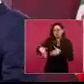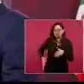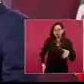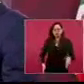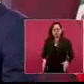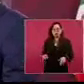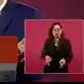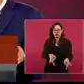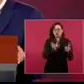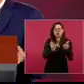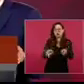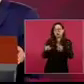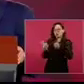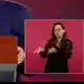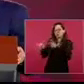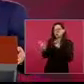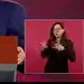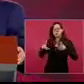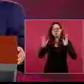es intrascendente, ¿no? O sea,